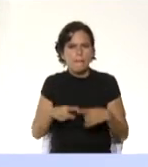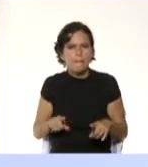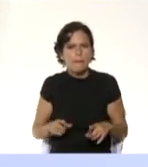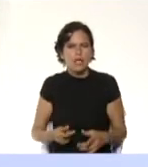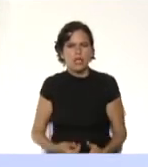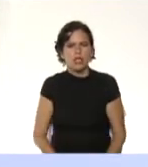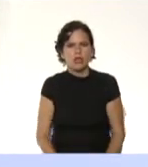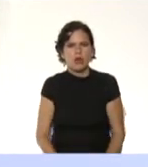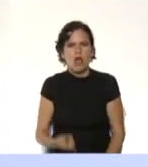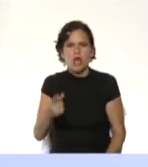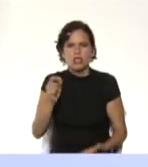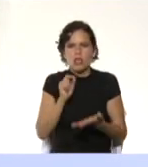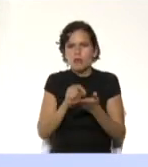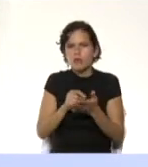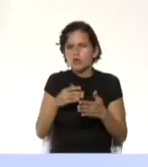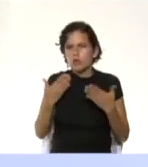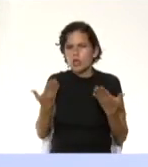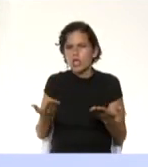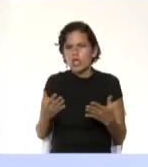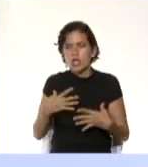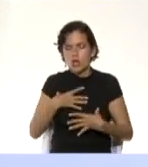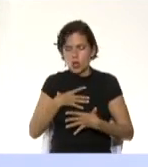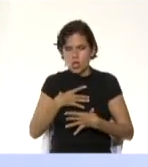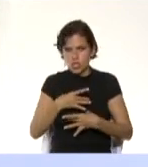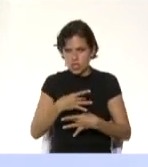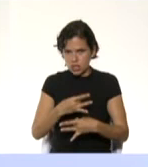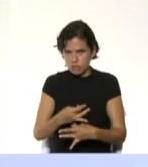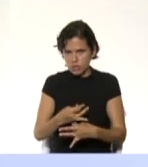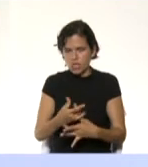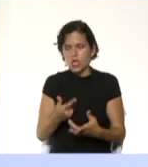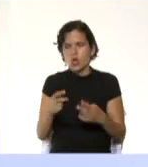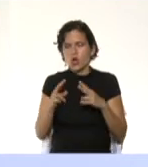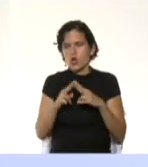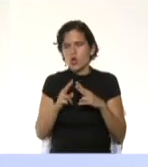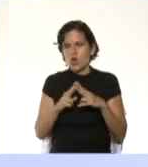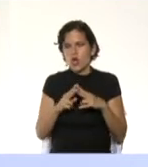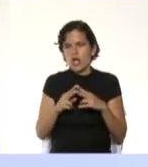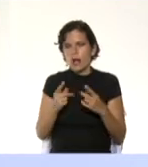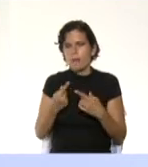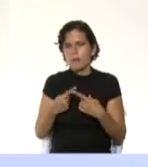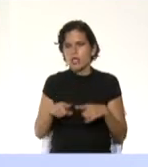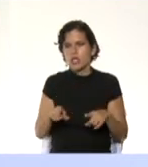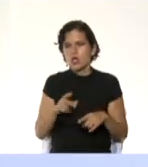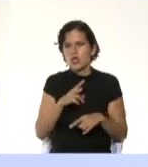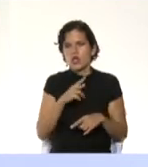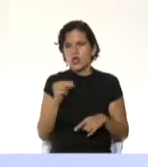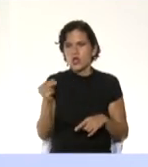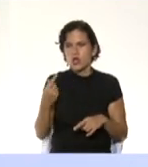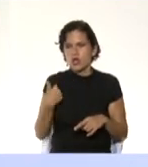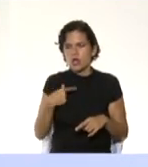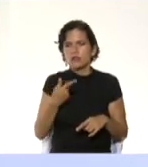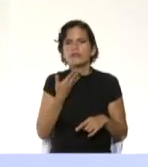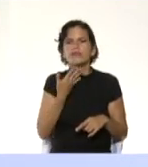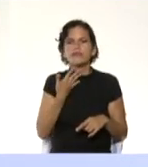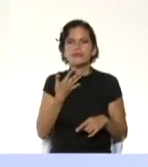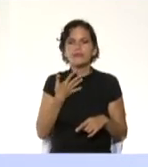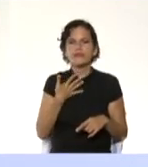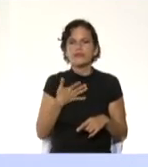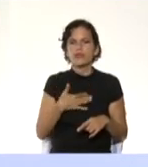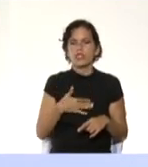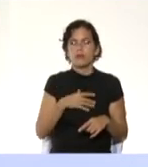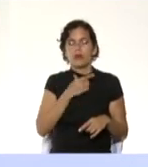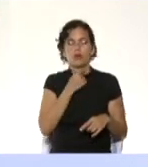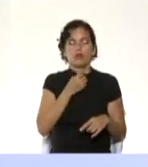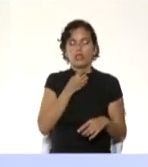el punto de que él lo acepte, lo conozca, pero no que lo, digamos, digiera, de que me fascina, de que